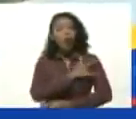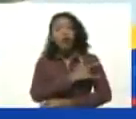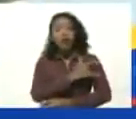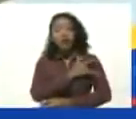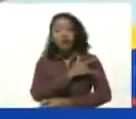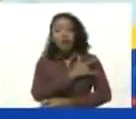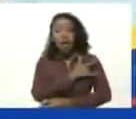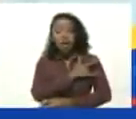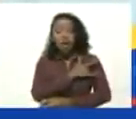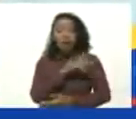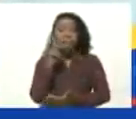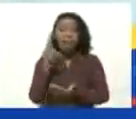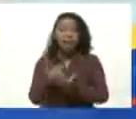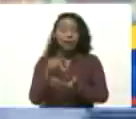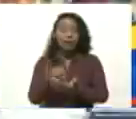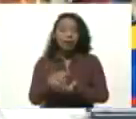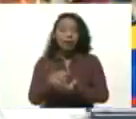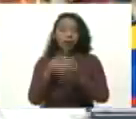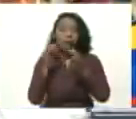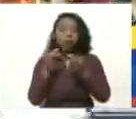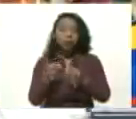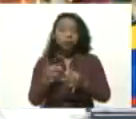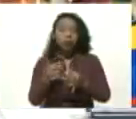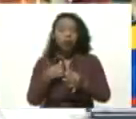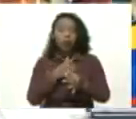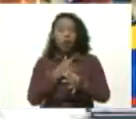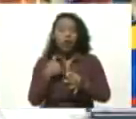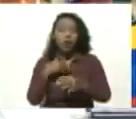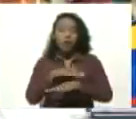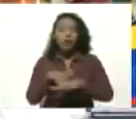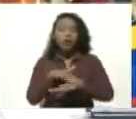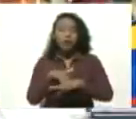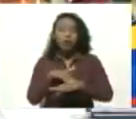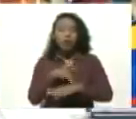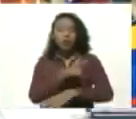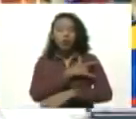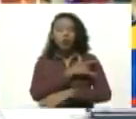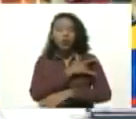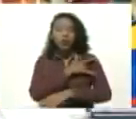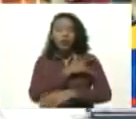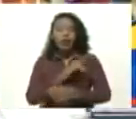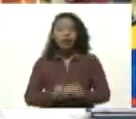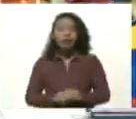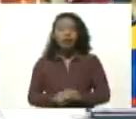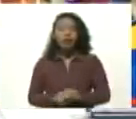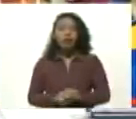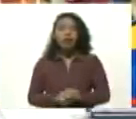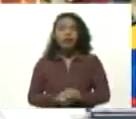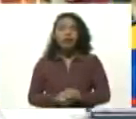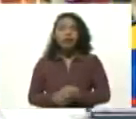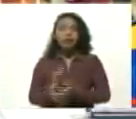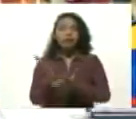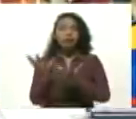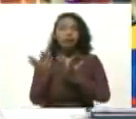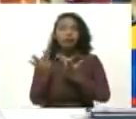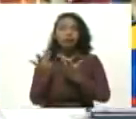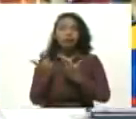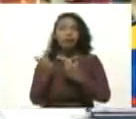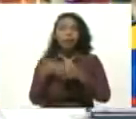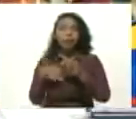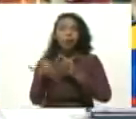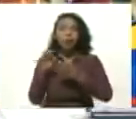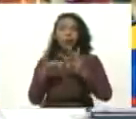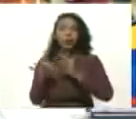universidades. Yo quisiera que el ministro César Trompi también me hiciera